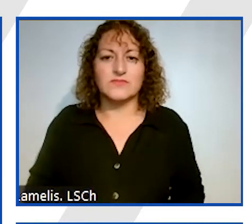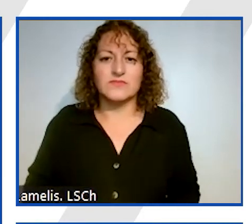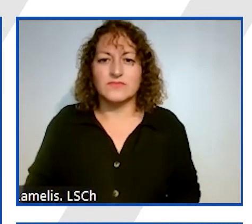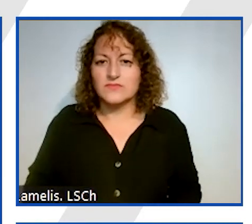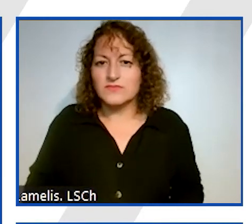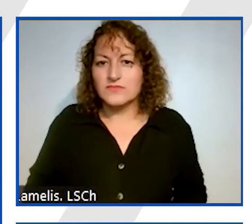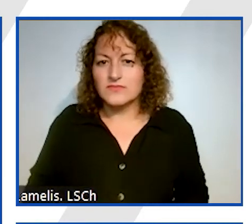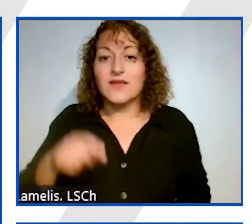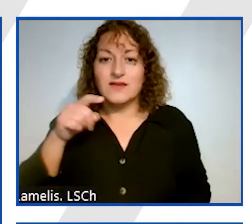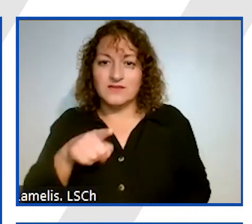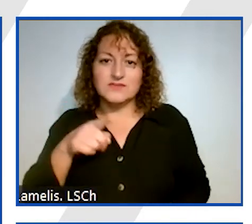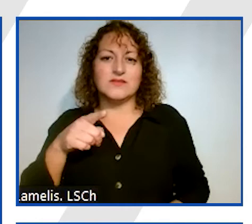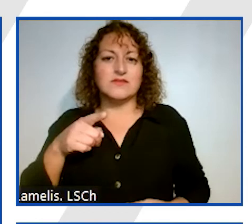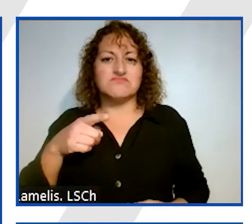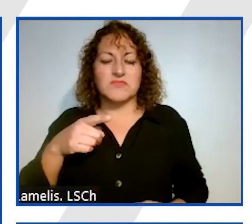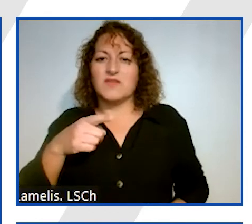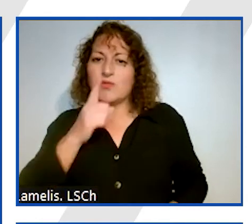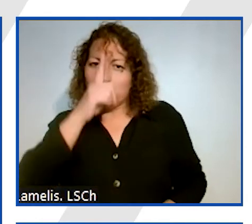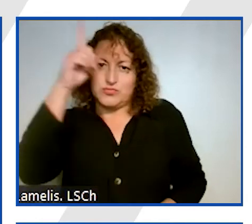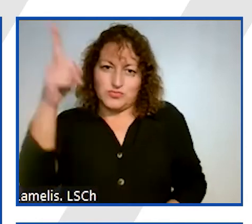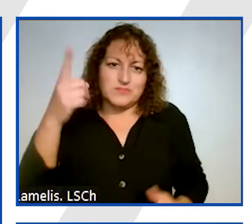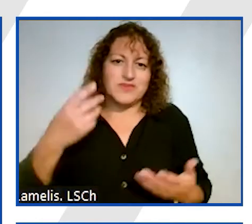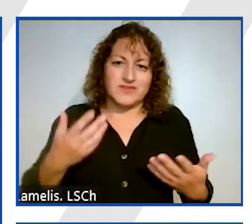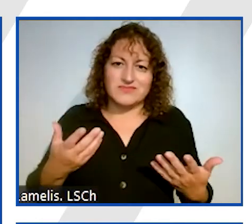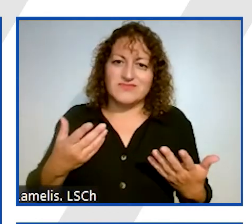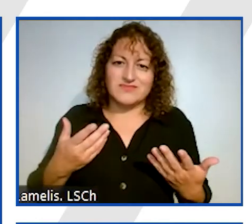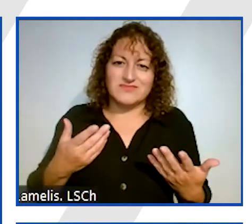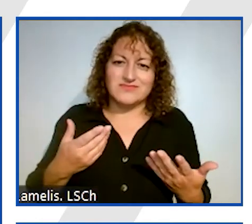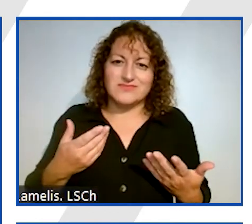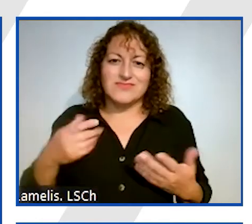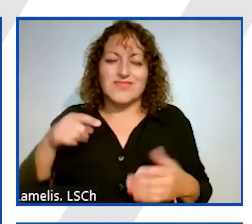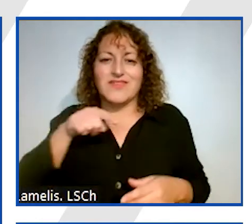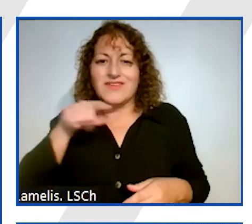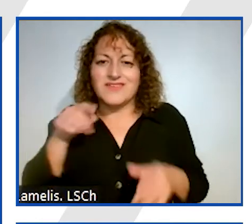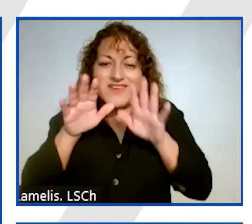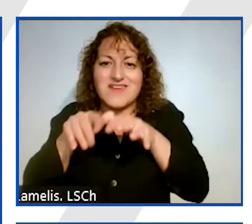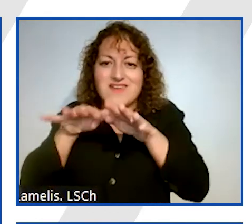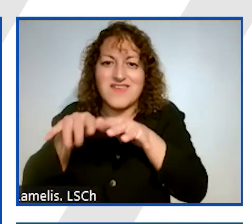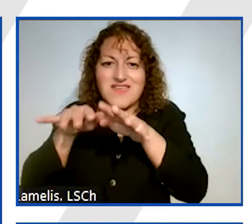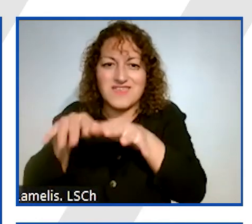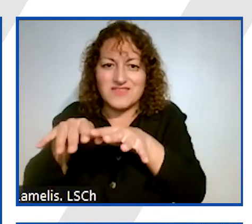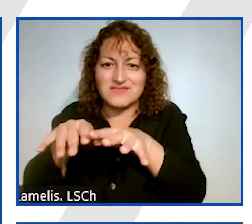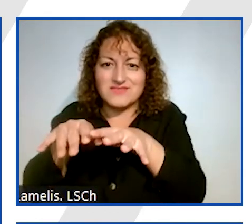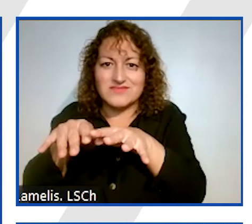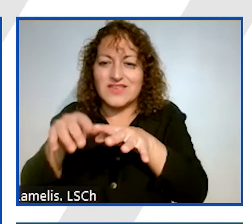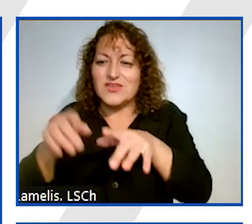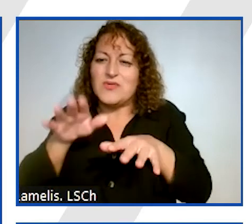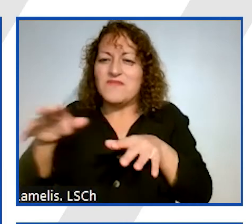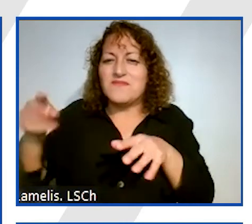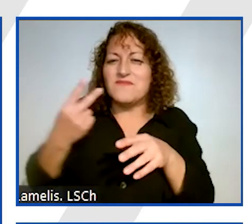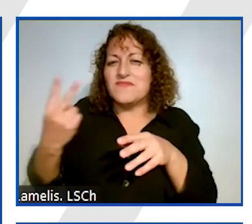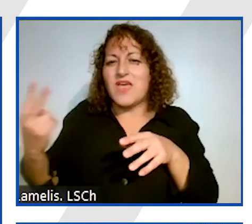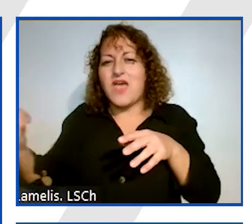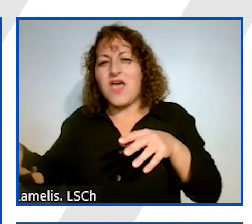Ese es el comportamiento que vienen acá. Vienen estas rayas, después de pasear, todavía no sabemos a dónde, vienen